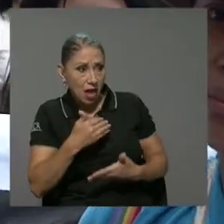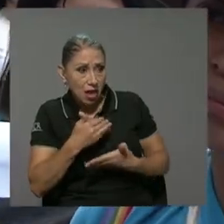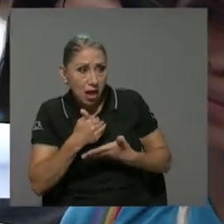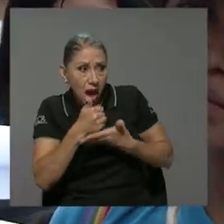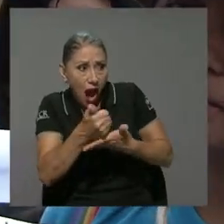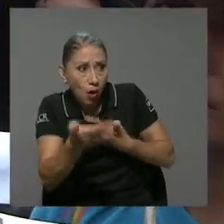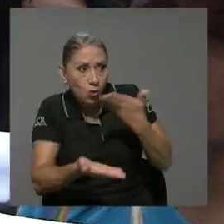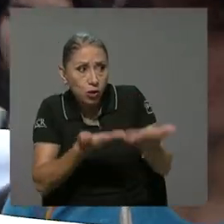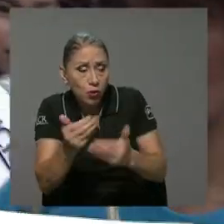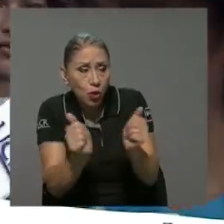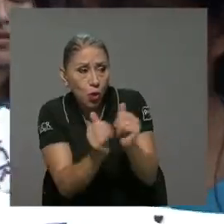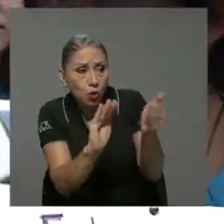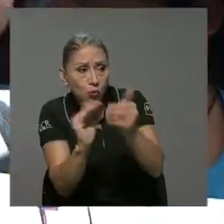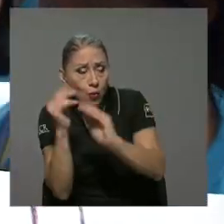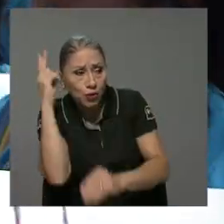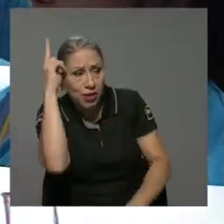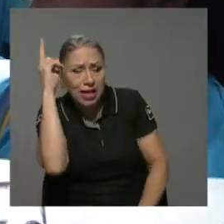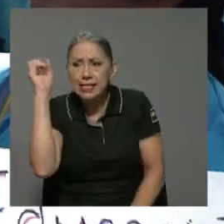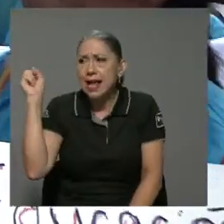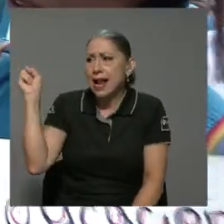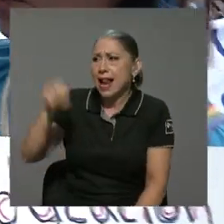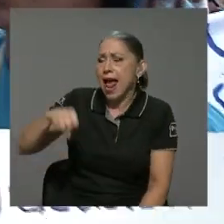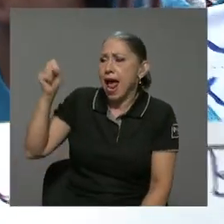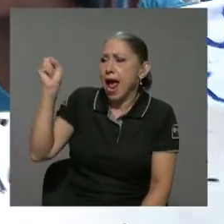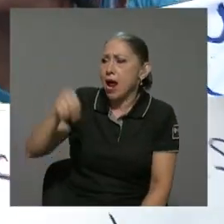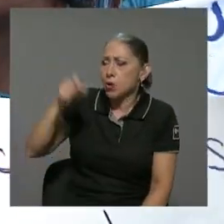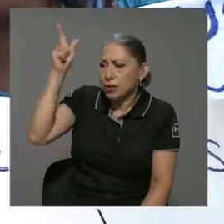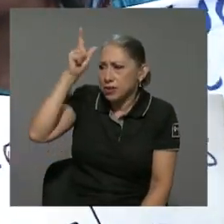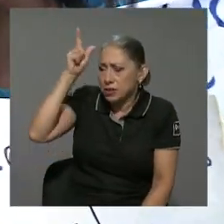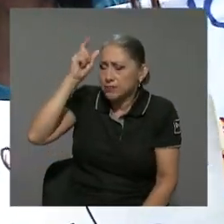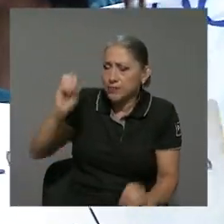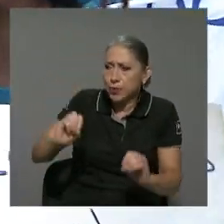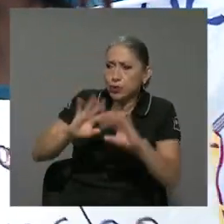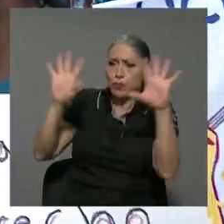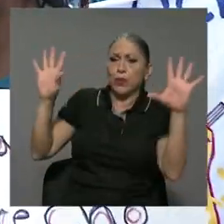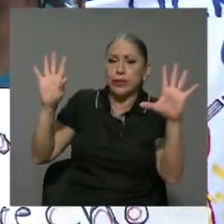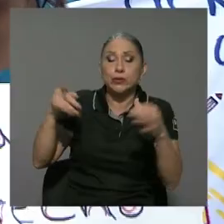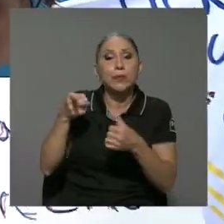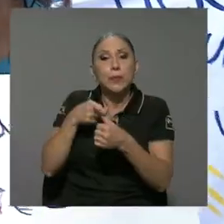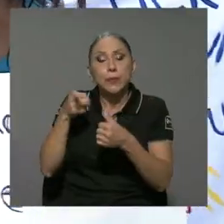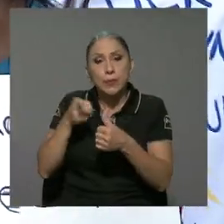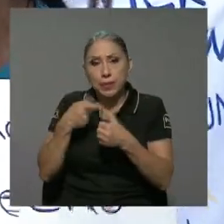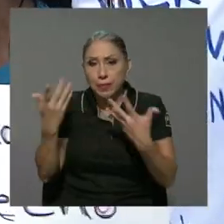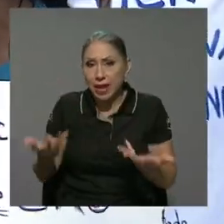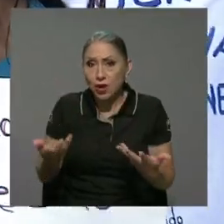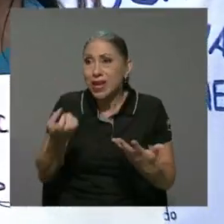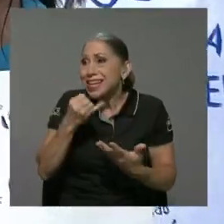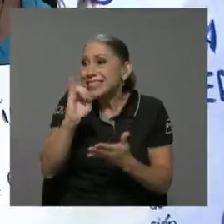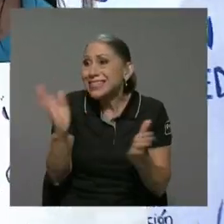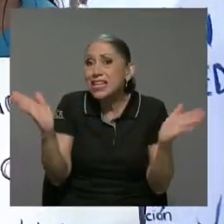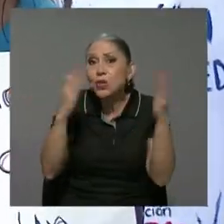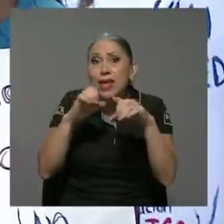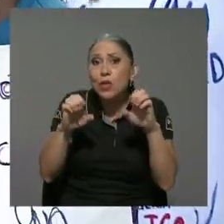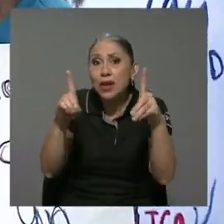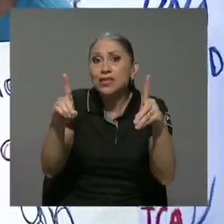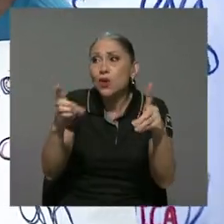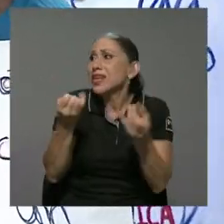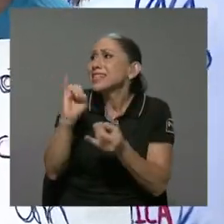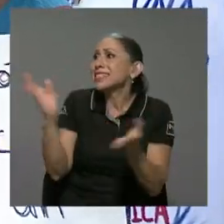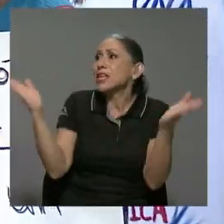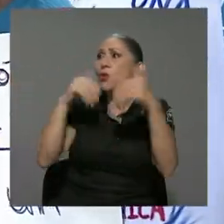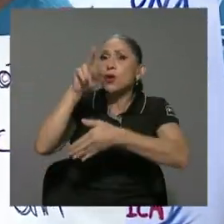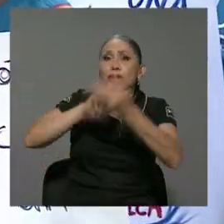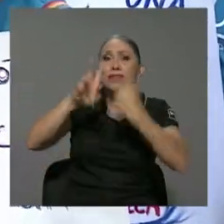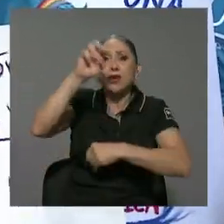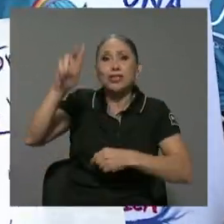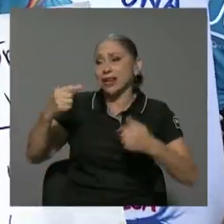los pueblos indígenas? Claro que sí, por supuesto. Bueno, primero que todo, sin educación, sin la Universidad de Costa Rica, yo no estaría